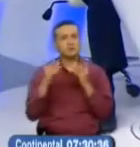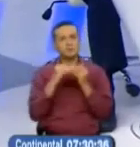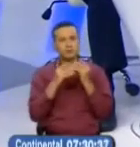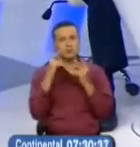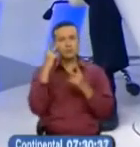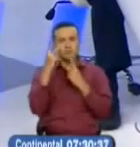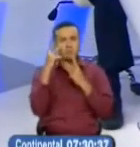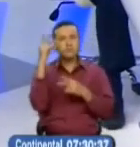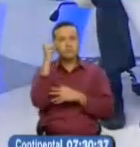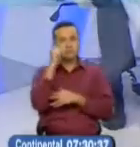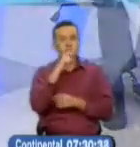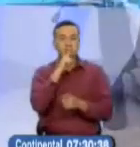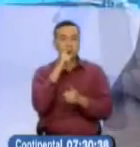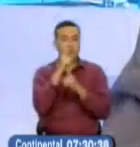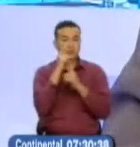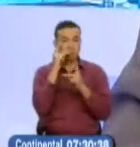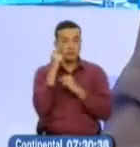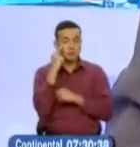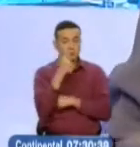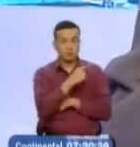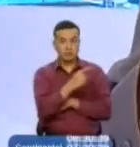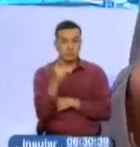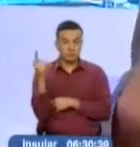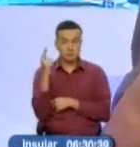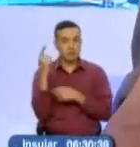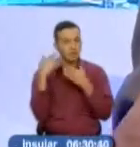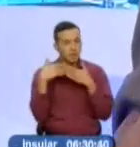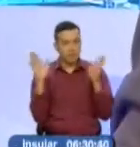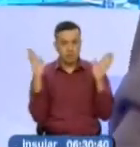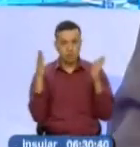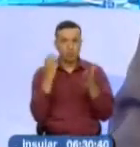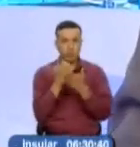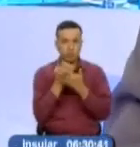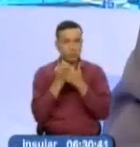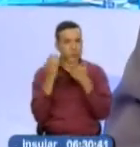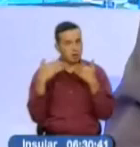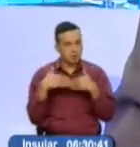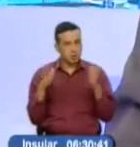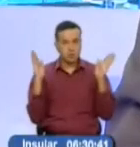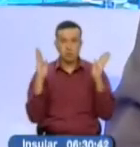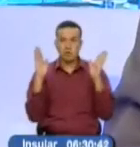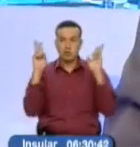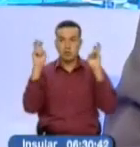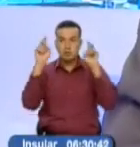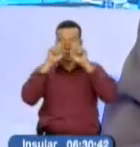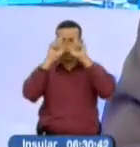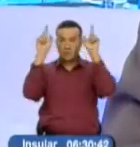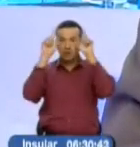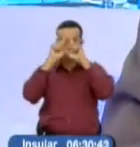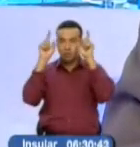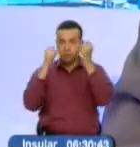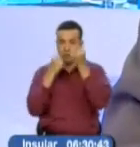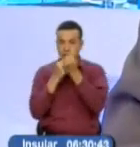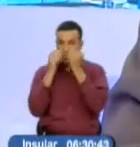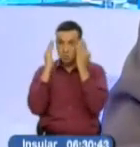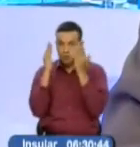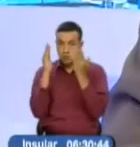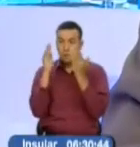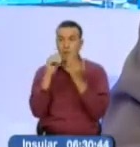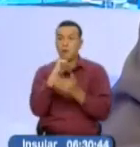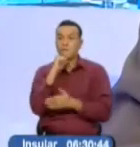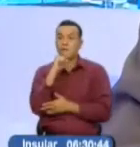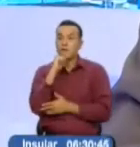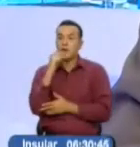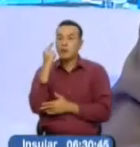señal que puede indicar que va a haber una apertura económica hacia el sector empresarial pero es todavía muy